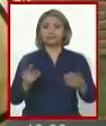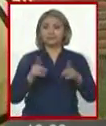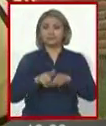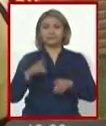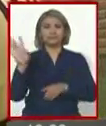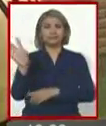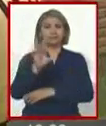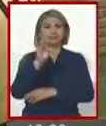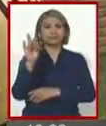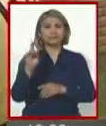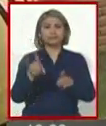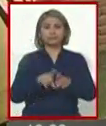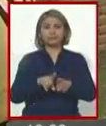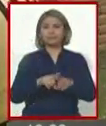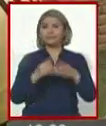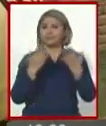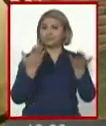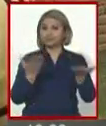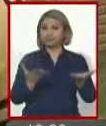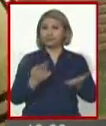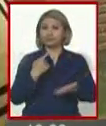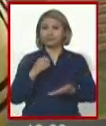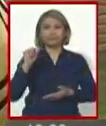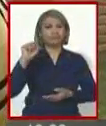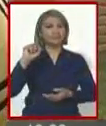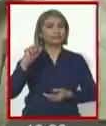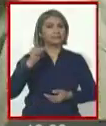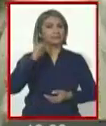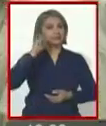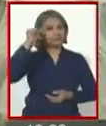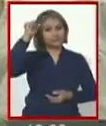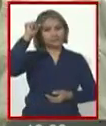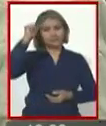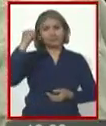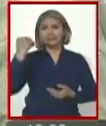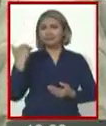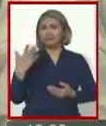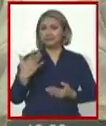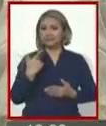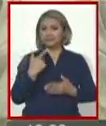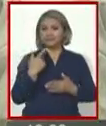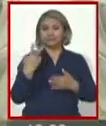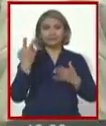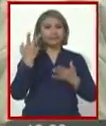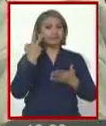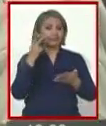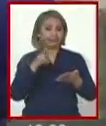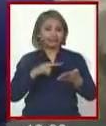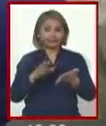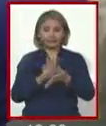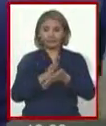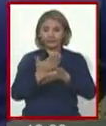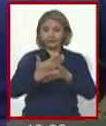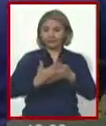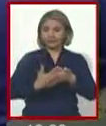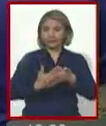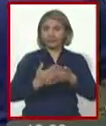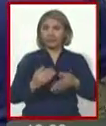hermanos bolivianos y hermanos que son de tercera edad, de donde se va a verificar